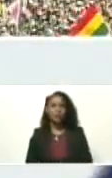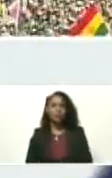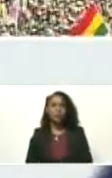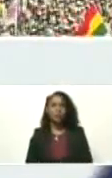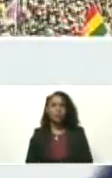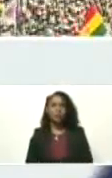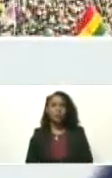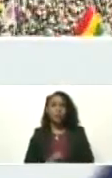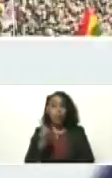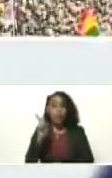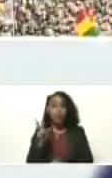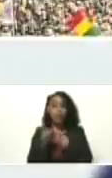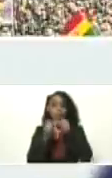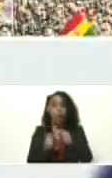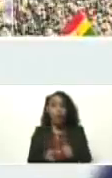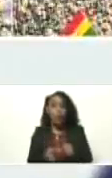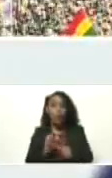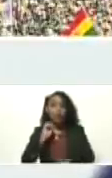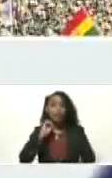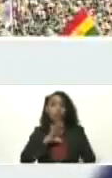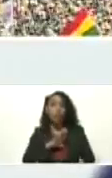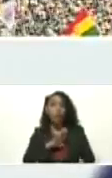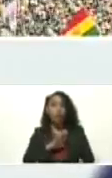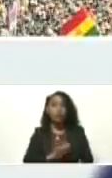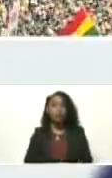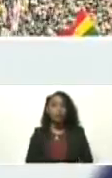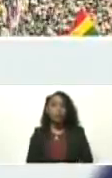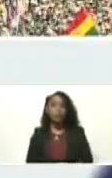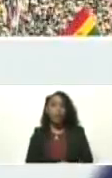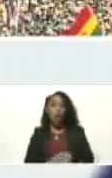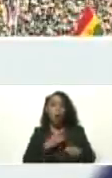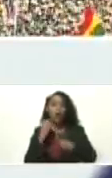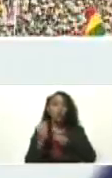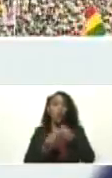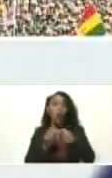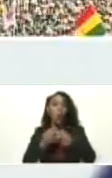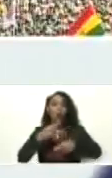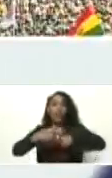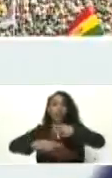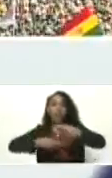Y fue lo que quedó en la historia como la revolución